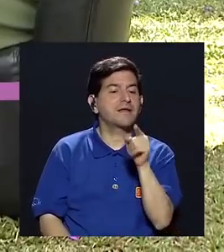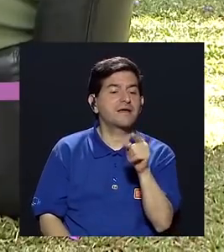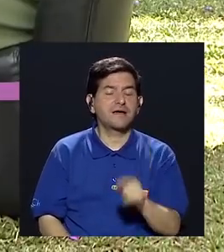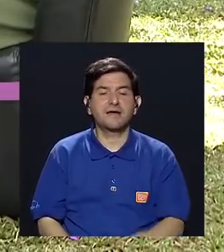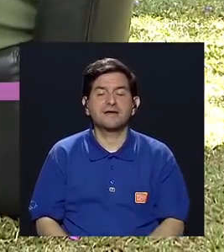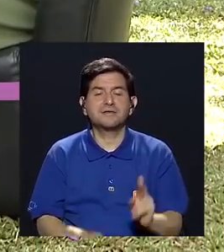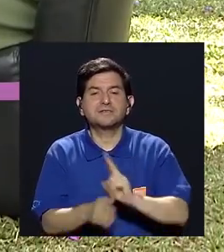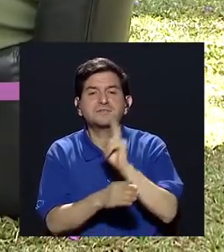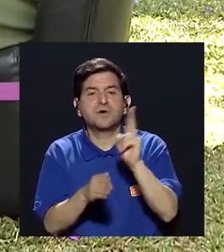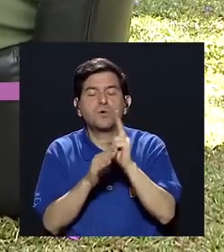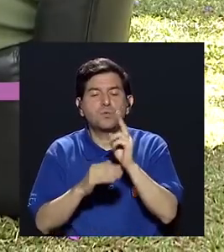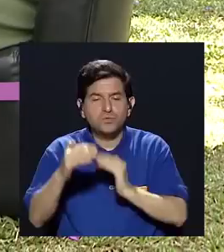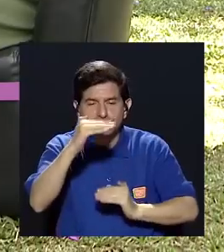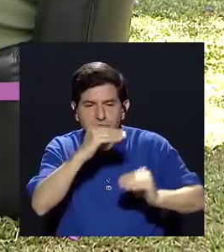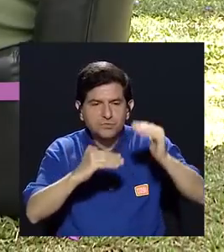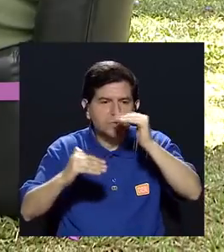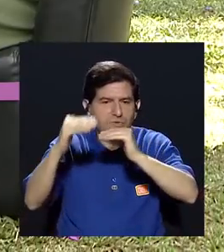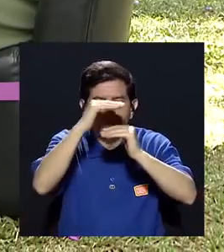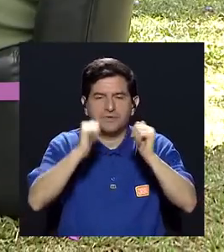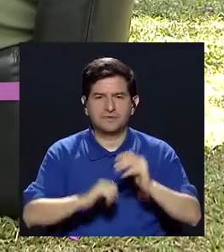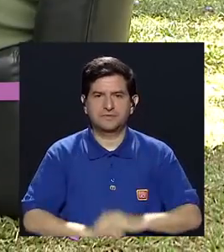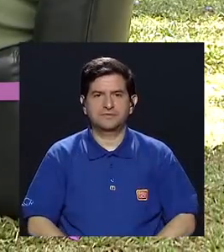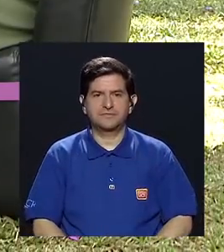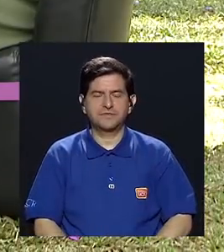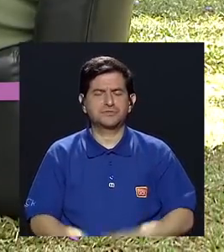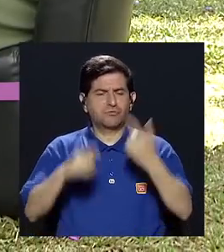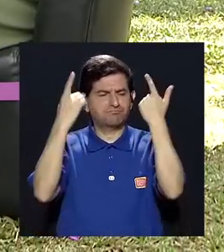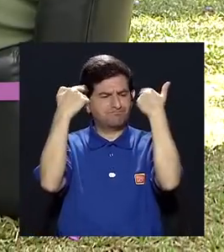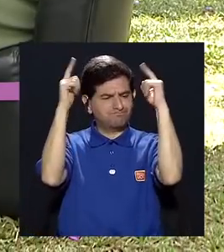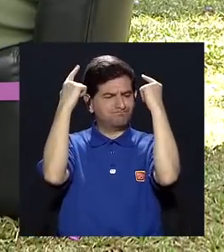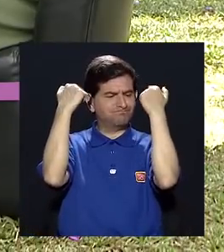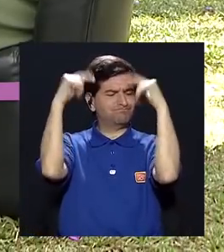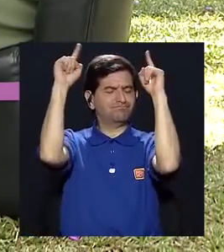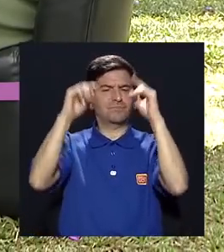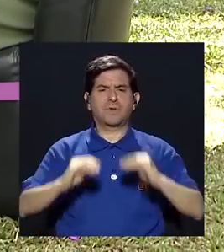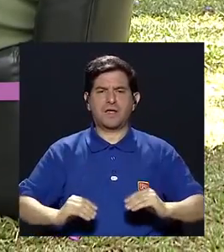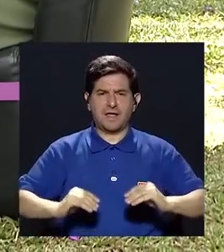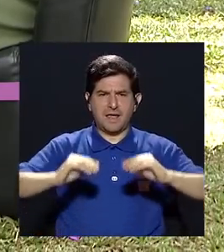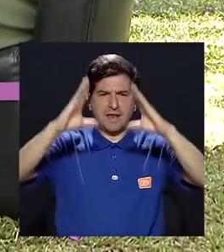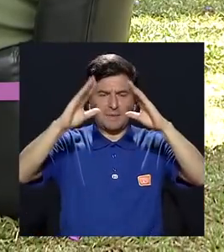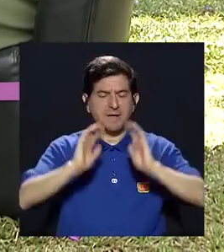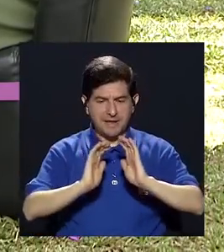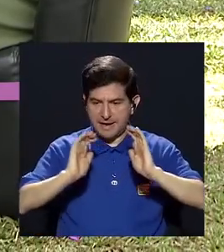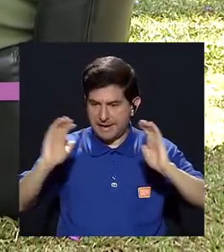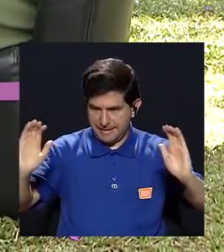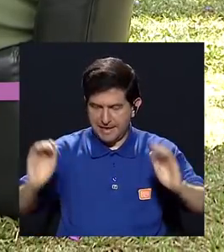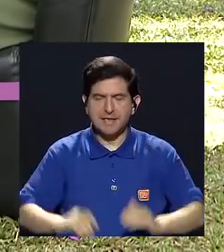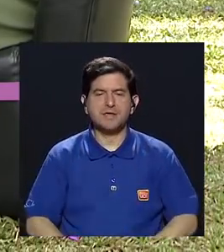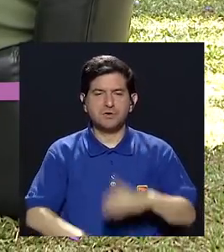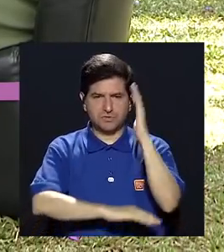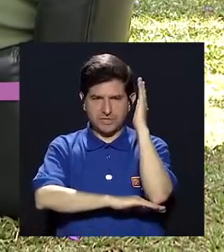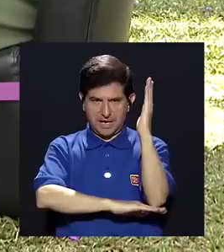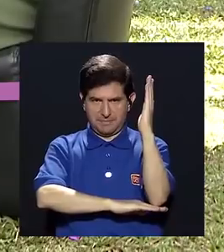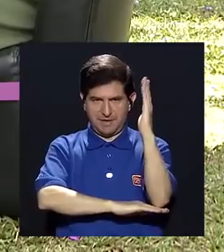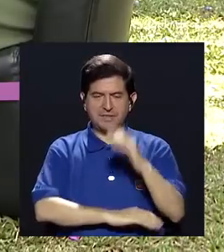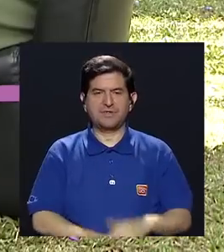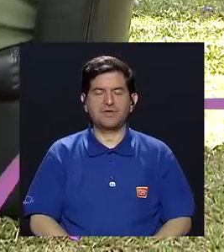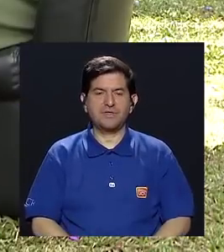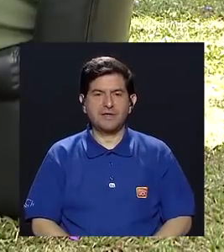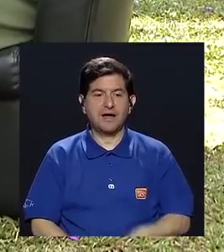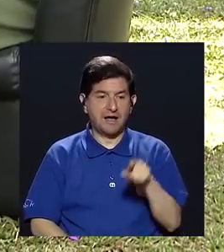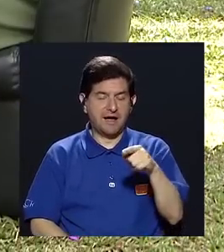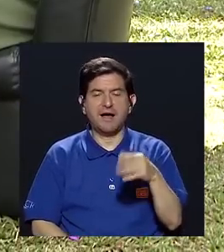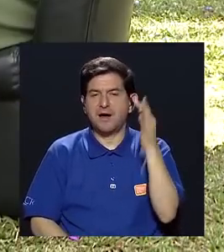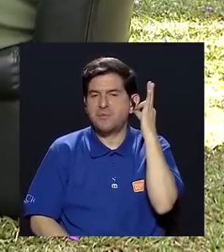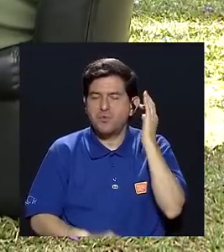esa utilización del edificio muy, muy eficiente. En la mañana trabajamos con los niños, al mediodía en la ventana